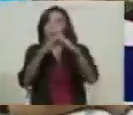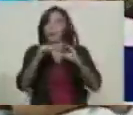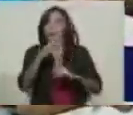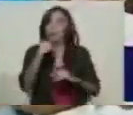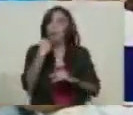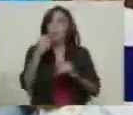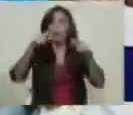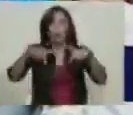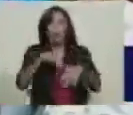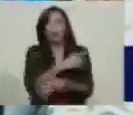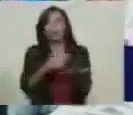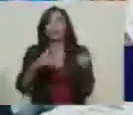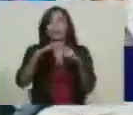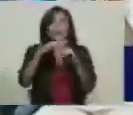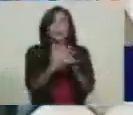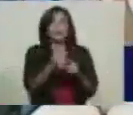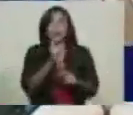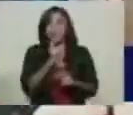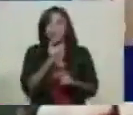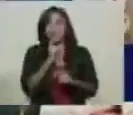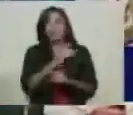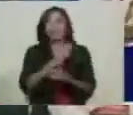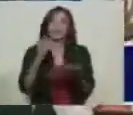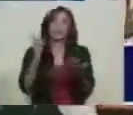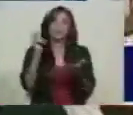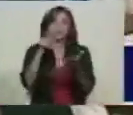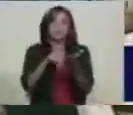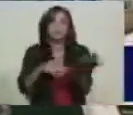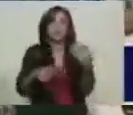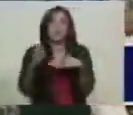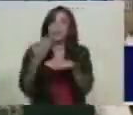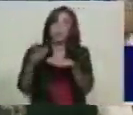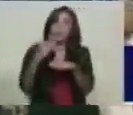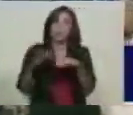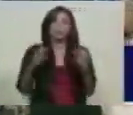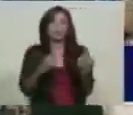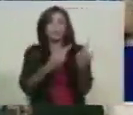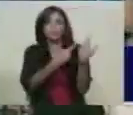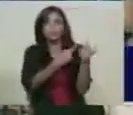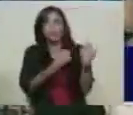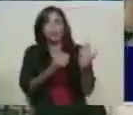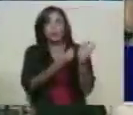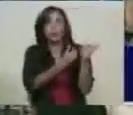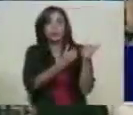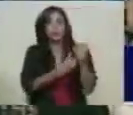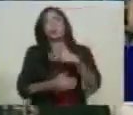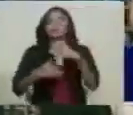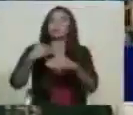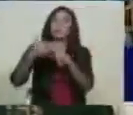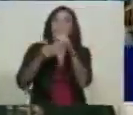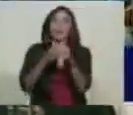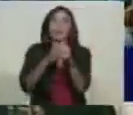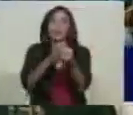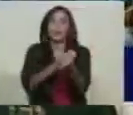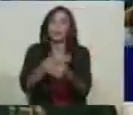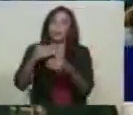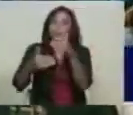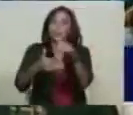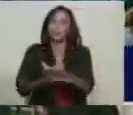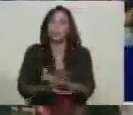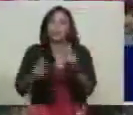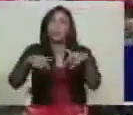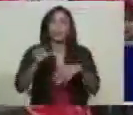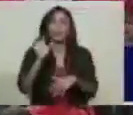hoy nos toca asumir de manera protagónica la responsabilidad en los distintos espacios de conducción y acá desde